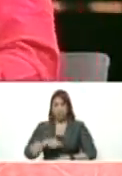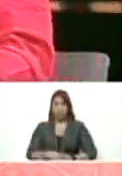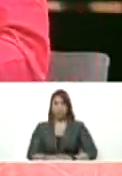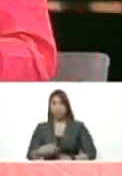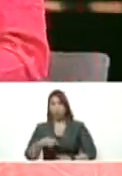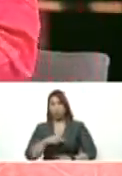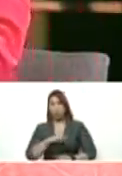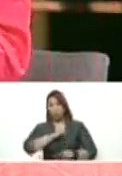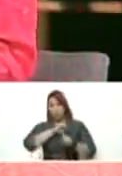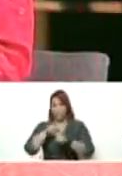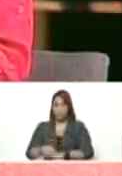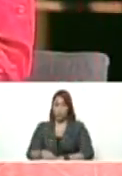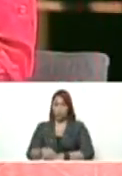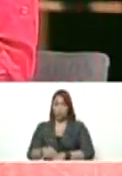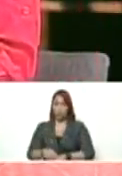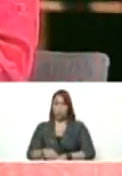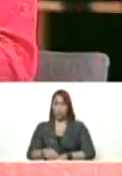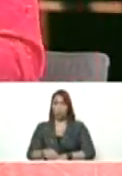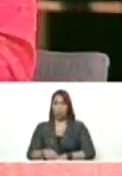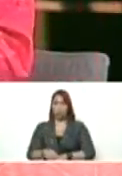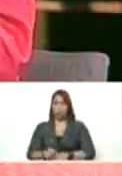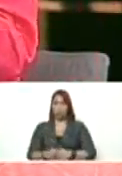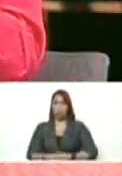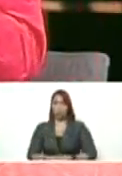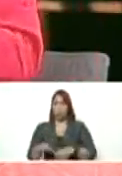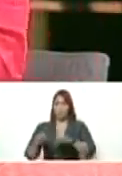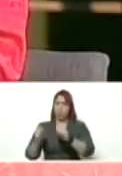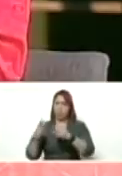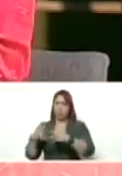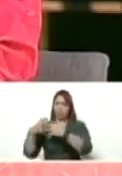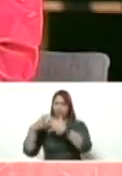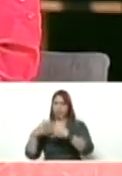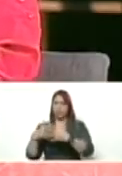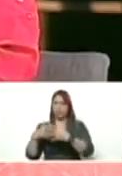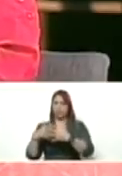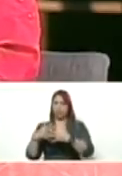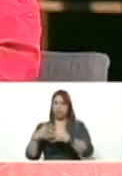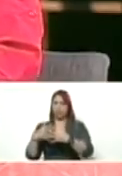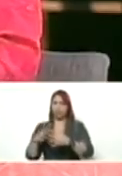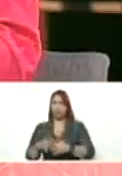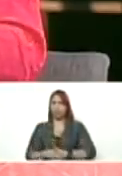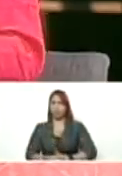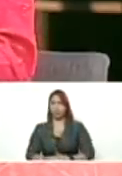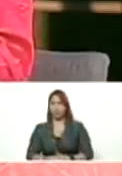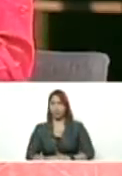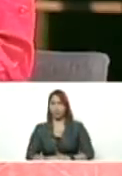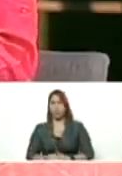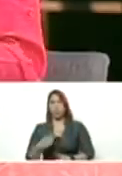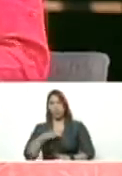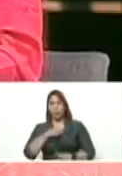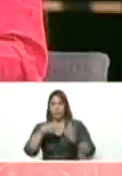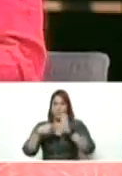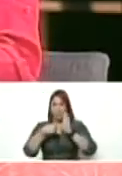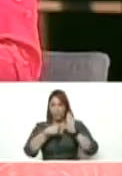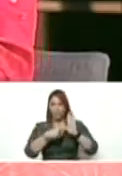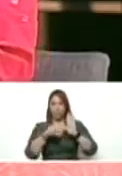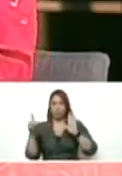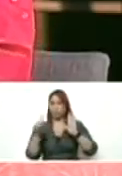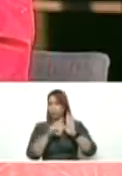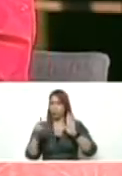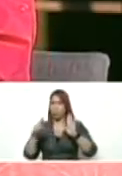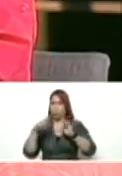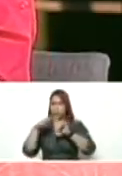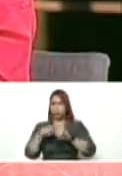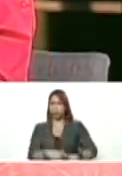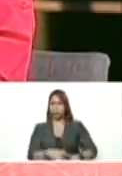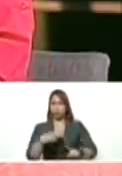estamos derrotando en los hechos y en lo concreto al imperialismo norteamericano y su cerco económico. Y estamos demostrando que no nos van a